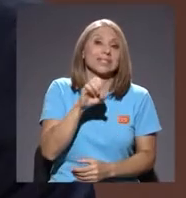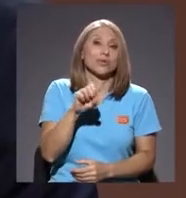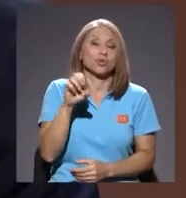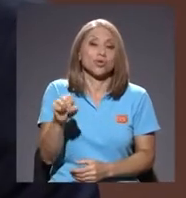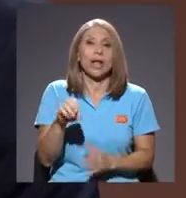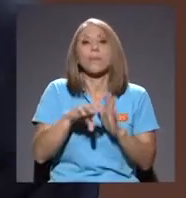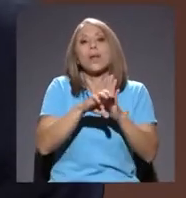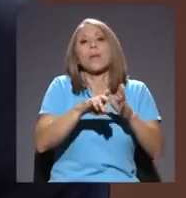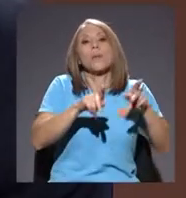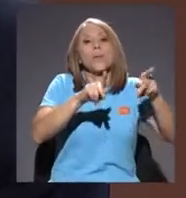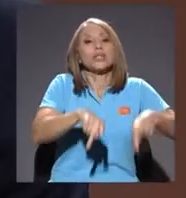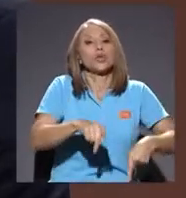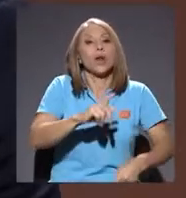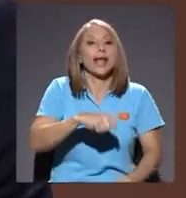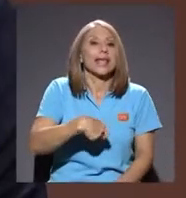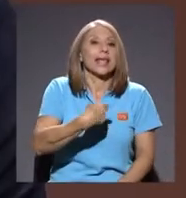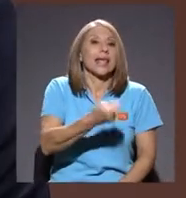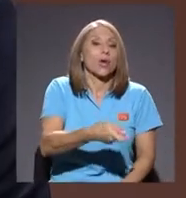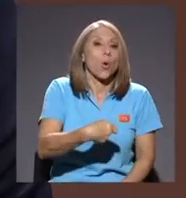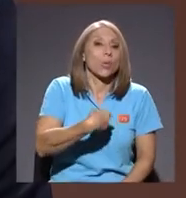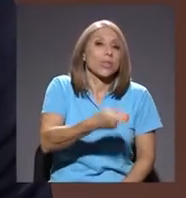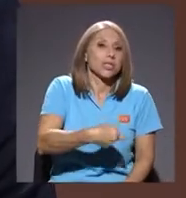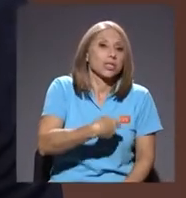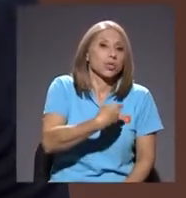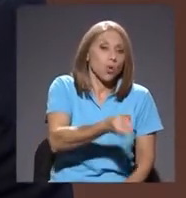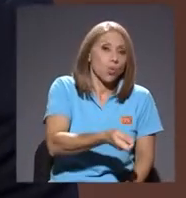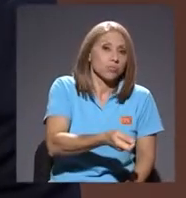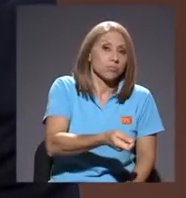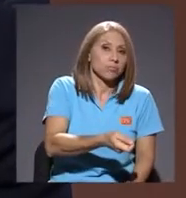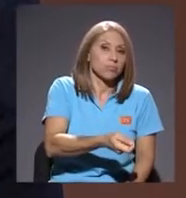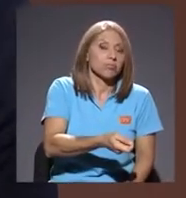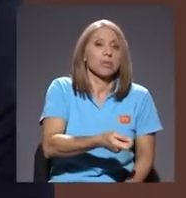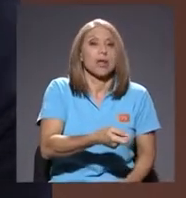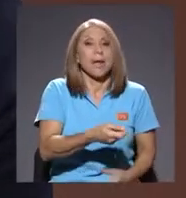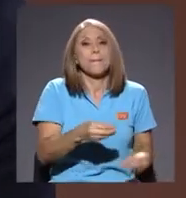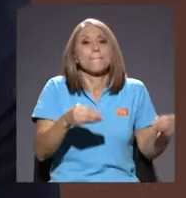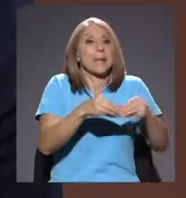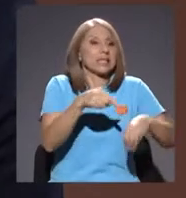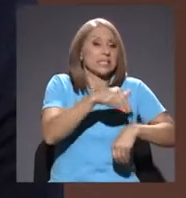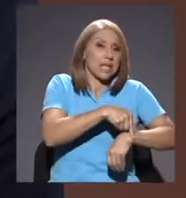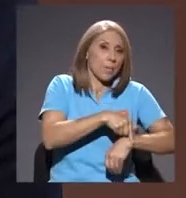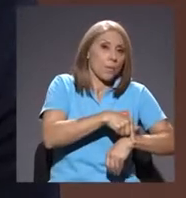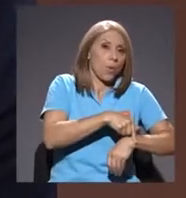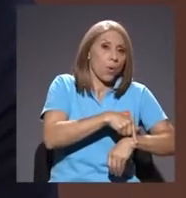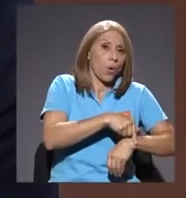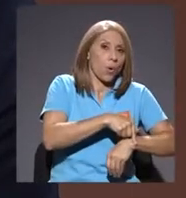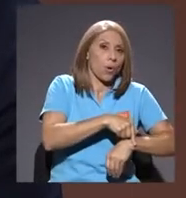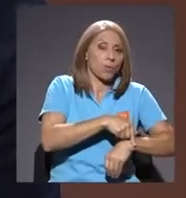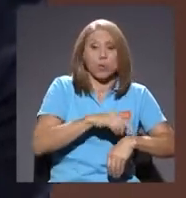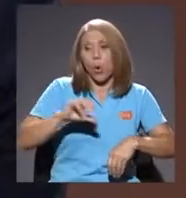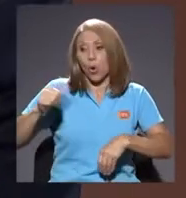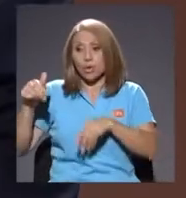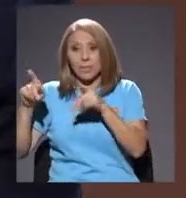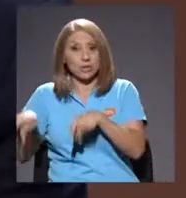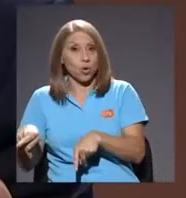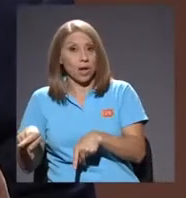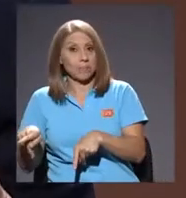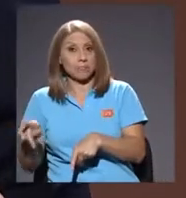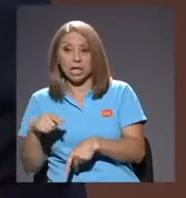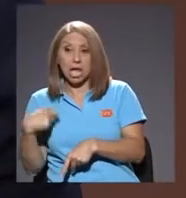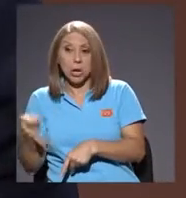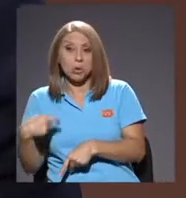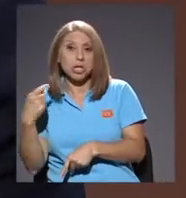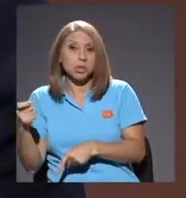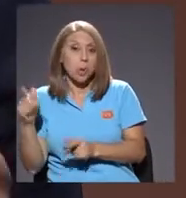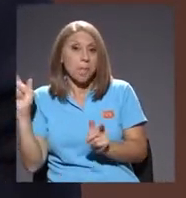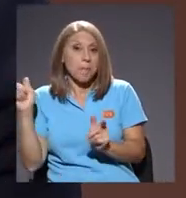cotizó que ninguno de los dos llegó a la pensión mínima pero una persona que cotizó más tiempo no tiene un premio en comparación con otra persona que